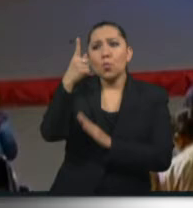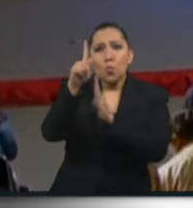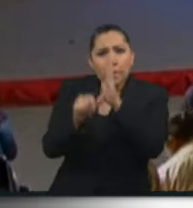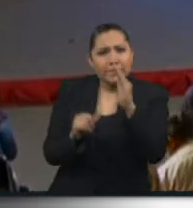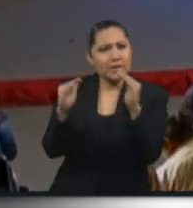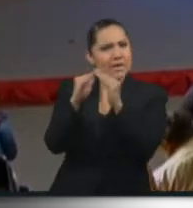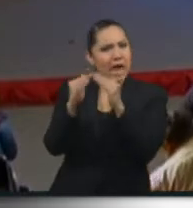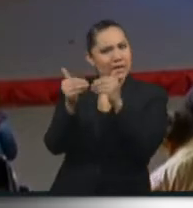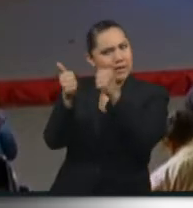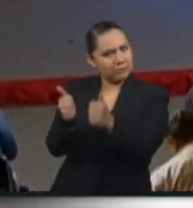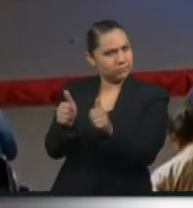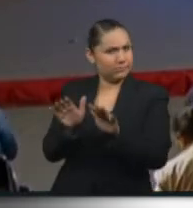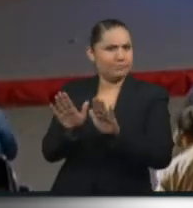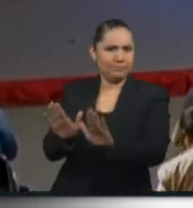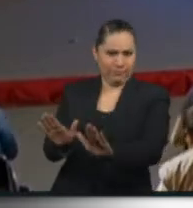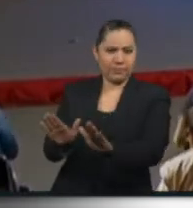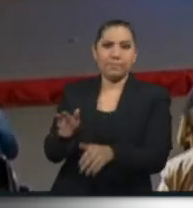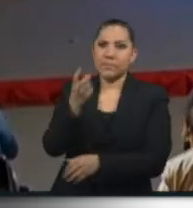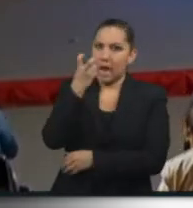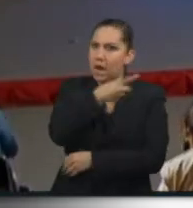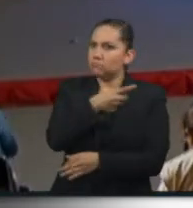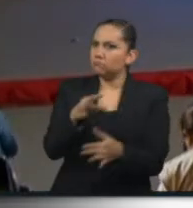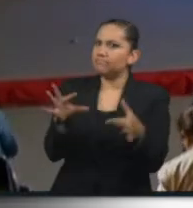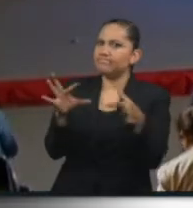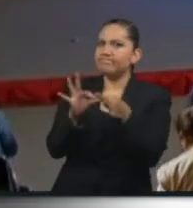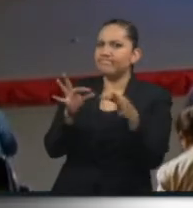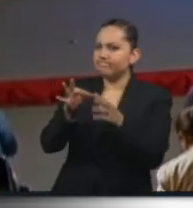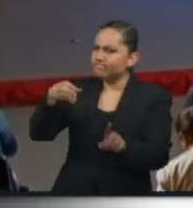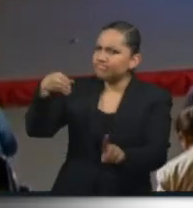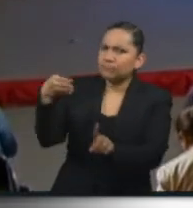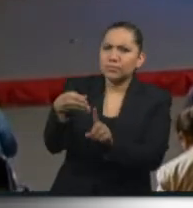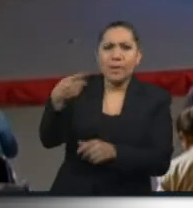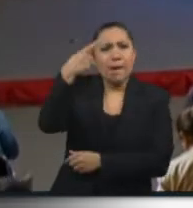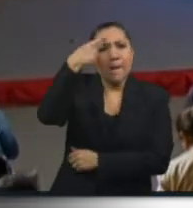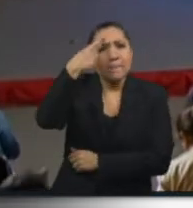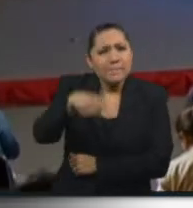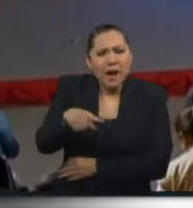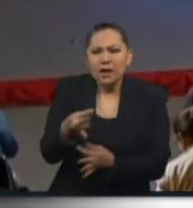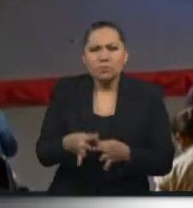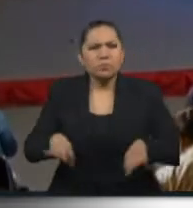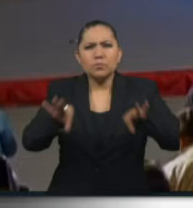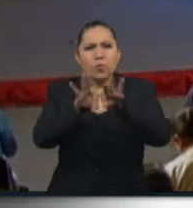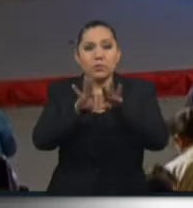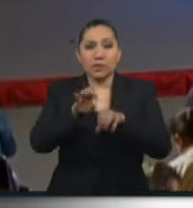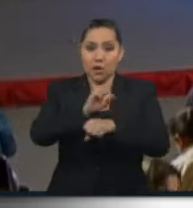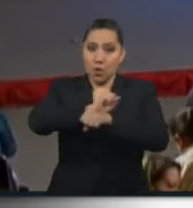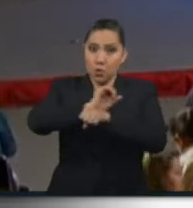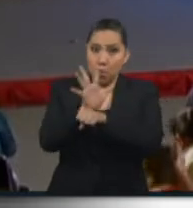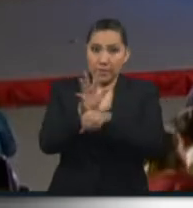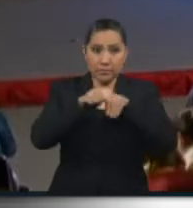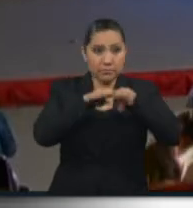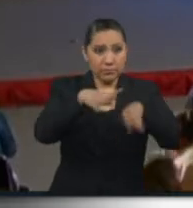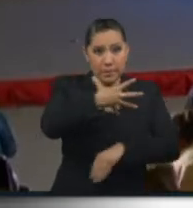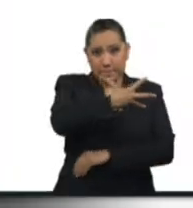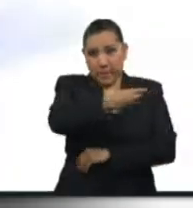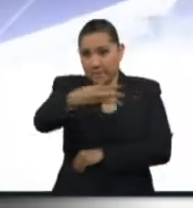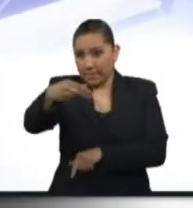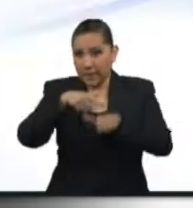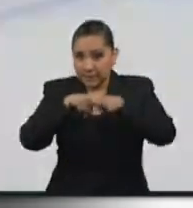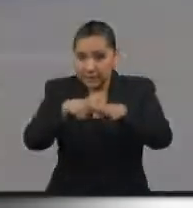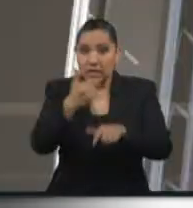manera enfática, a fin de frenar la expansión del virus COVID-19 en México y no saturar así los servicios de salud.